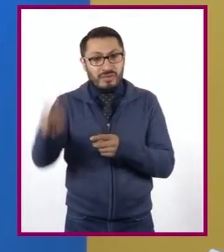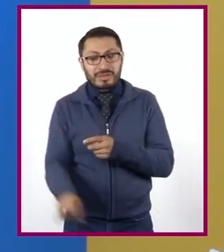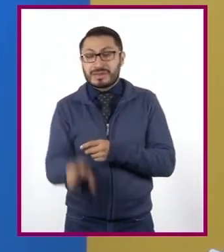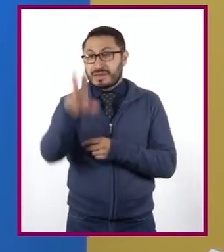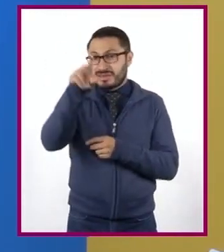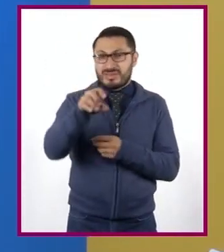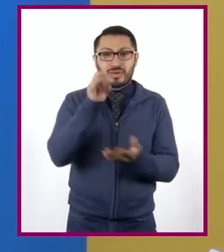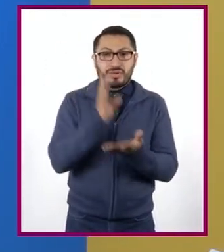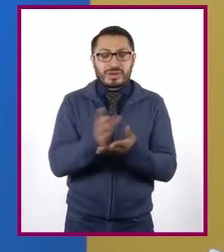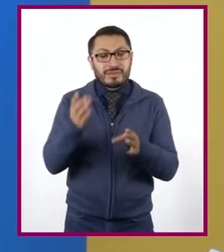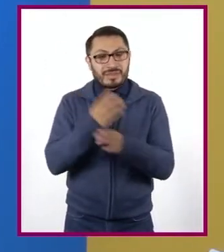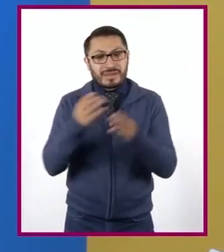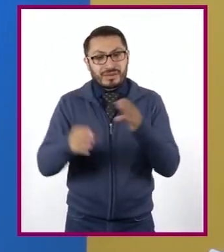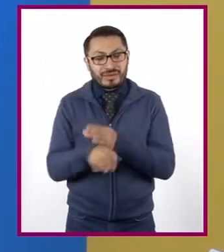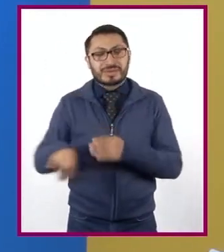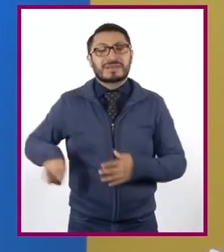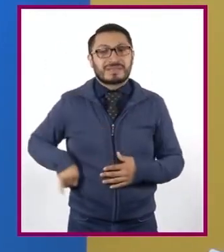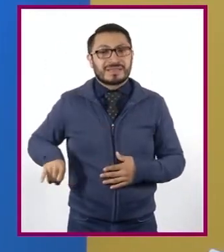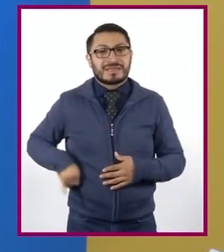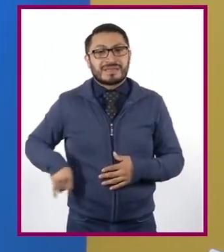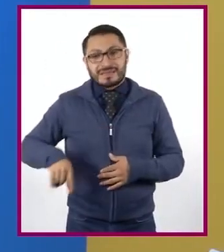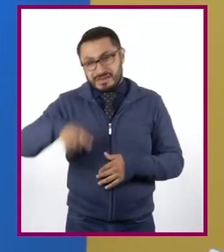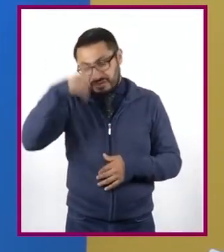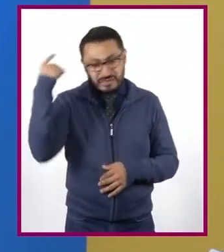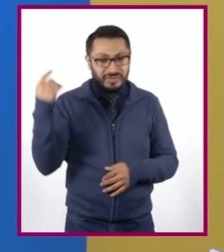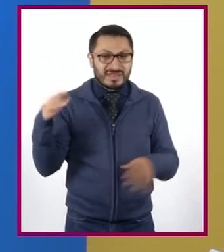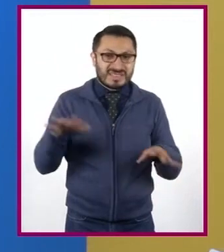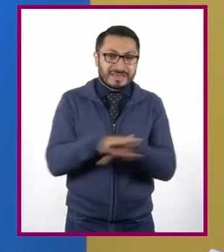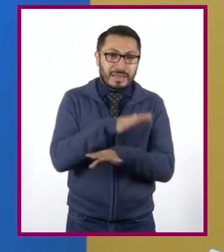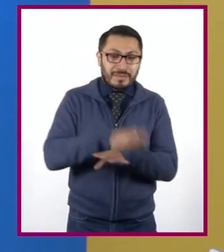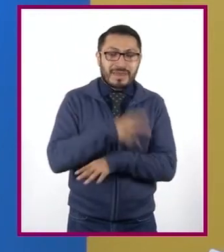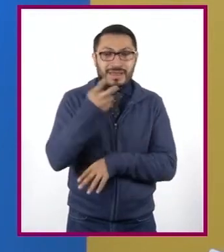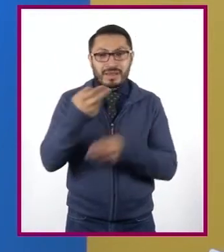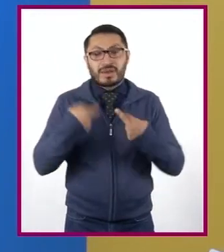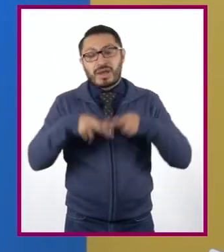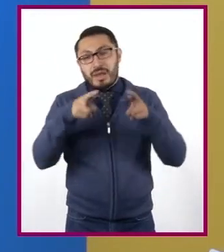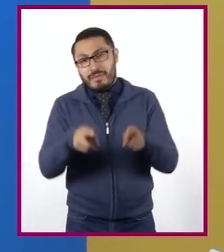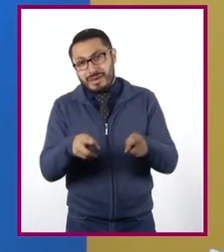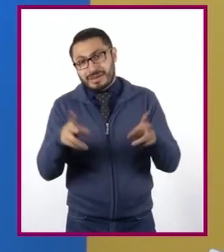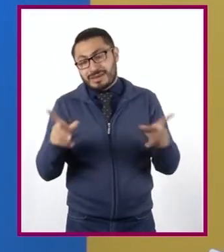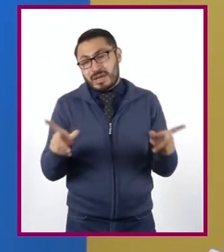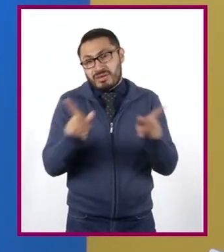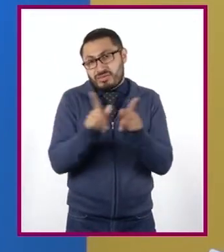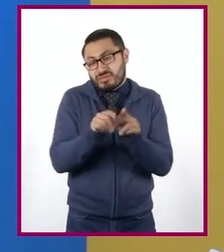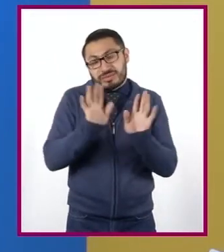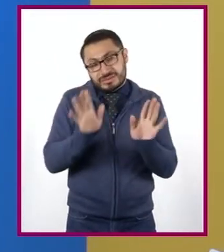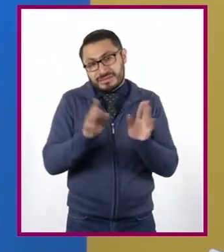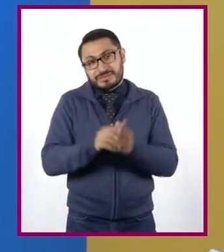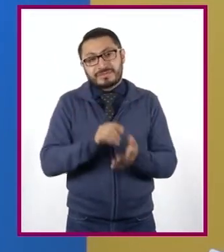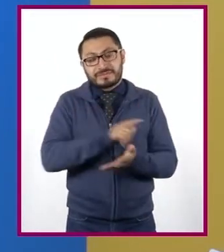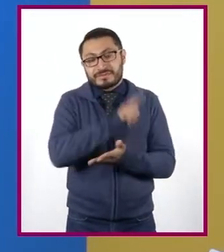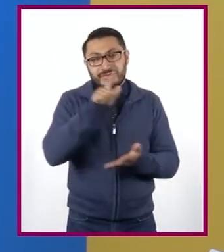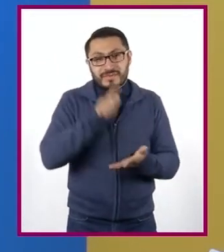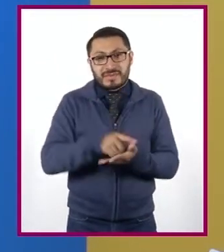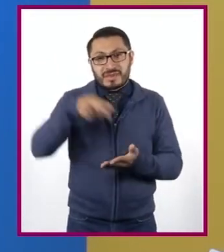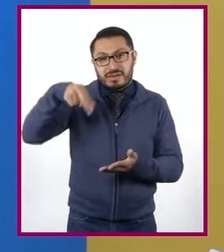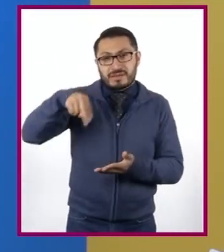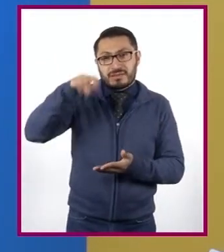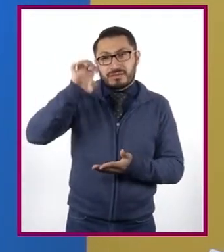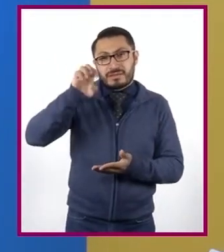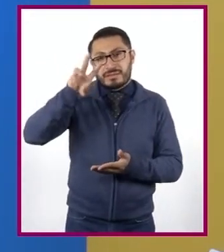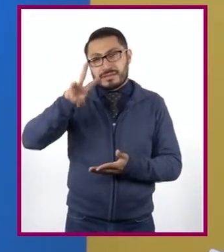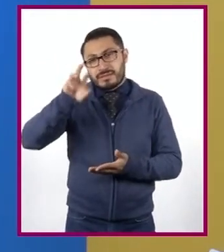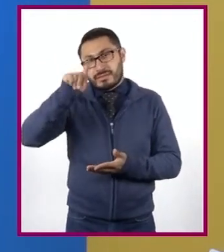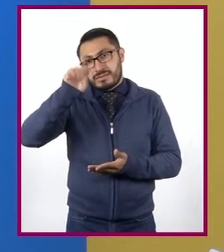sean fácilmente manipulables. Es una representación simplificada de esa realidad. Las leyes de Newton, donde se representan